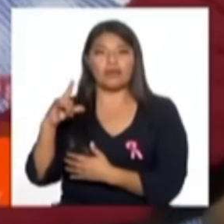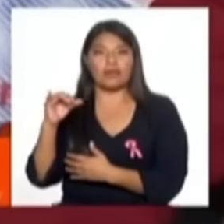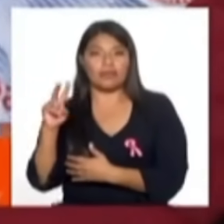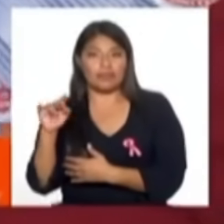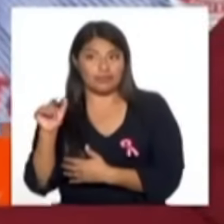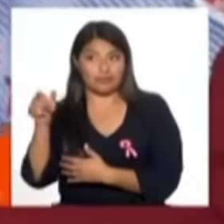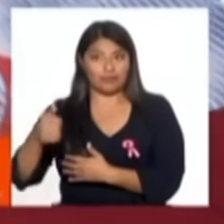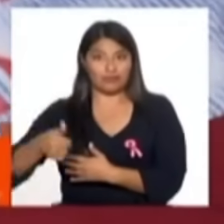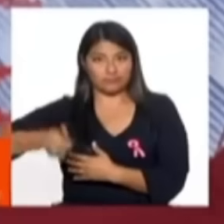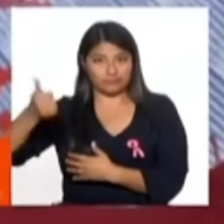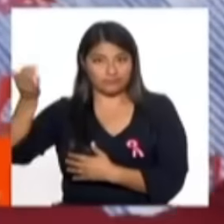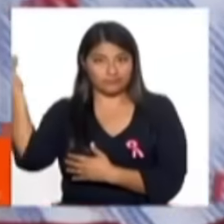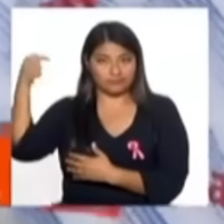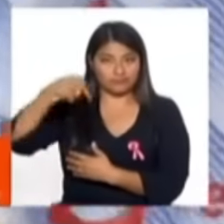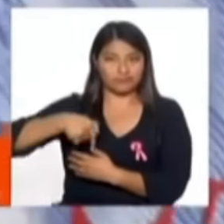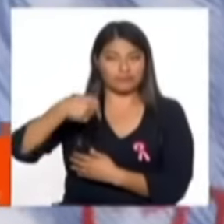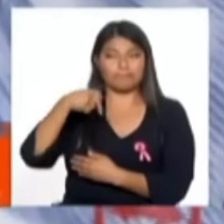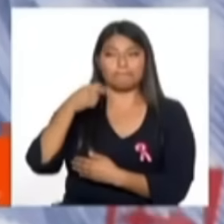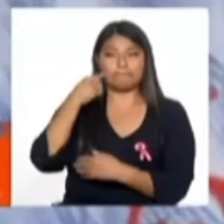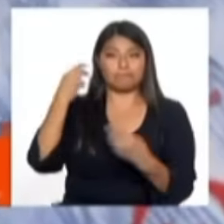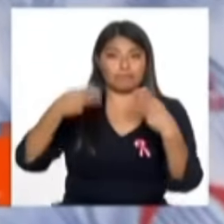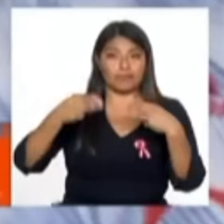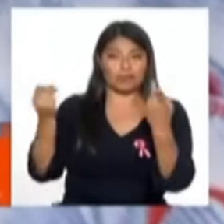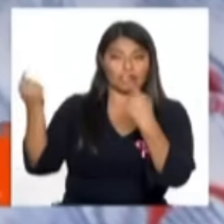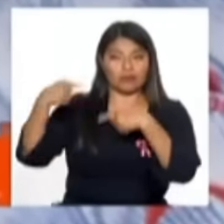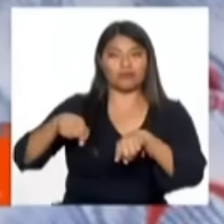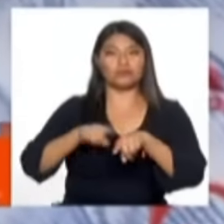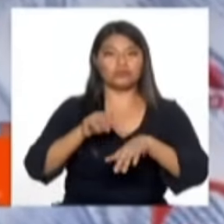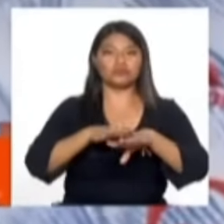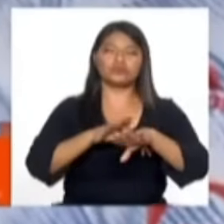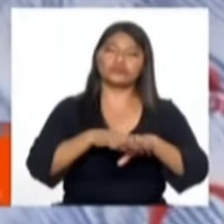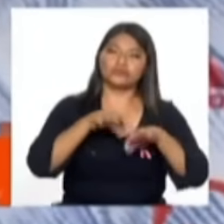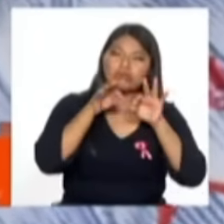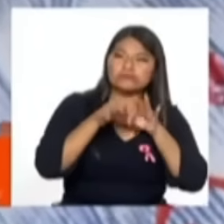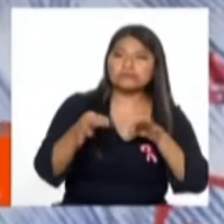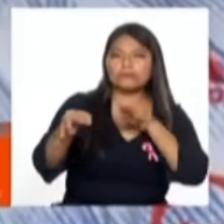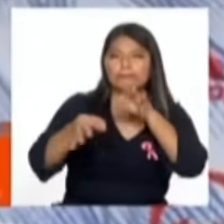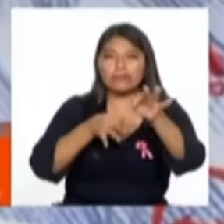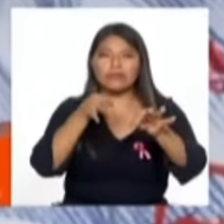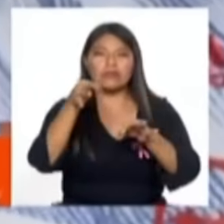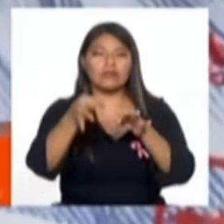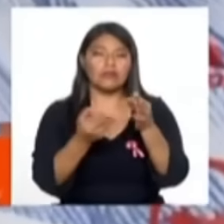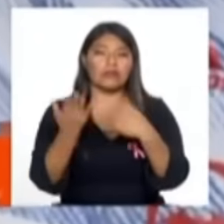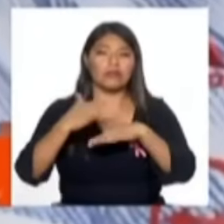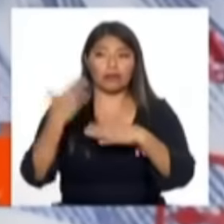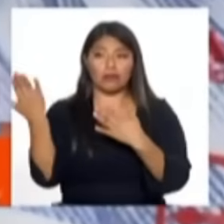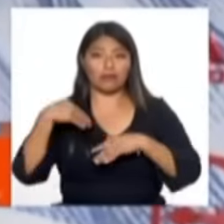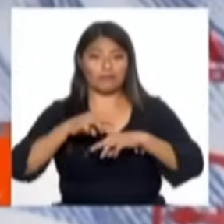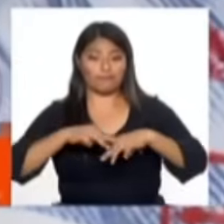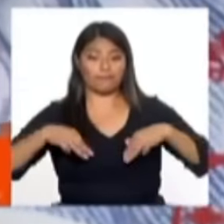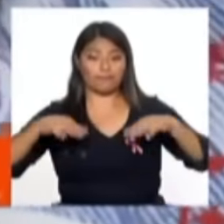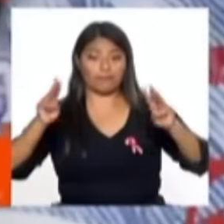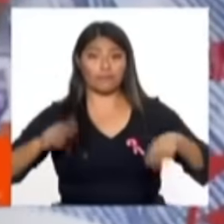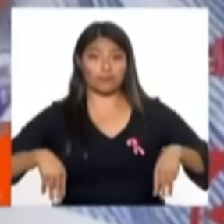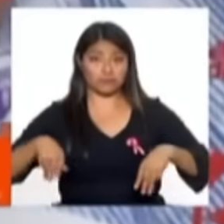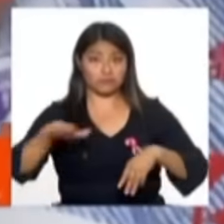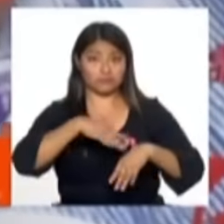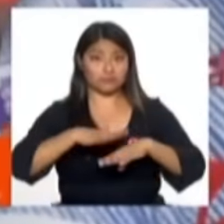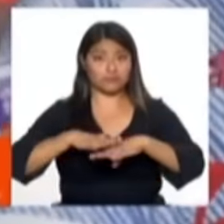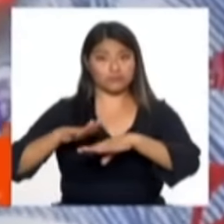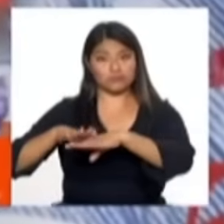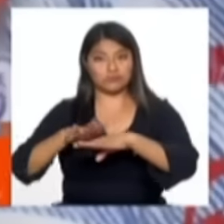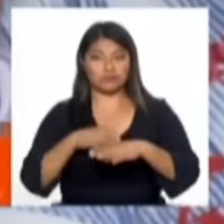EMSA, llegó a este mercado, nosotros tratamos de llegar por todos los medios. Ingresamos por mesa de parte nuestra solicitud pidiendo la